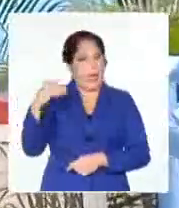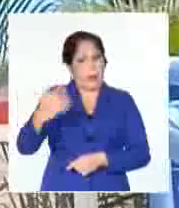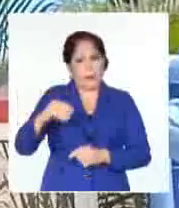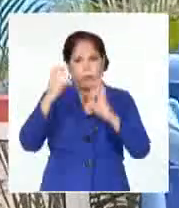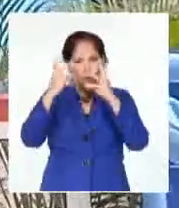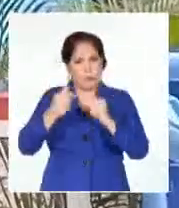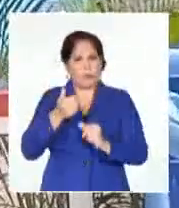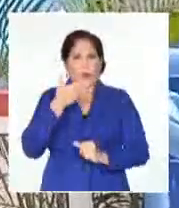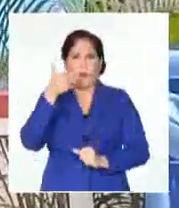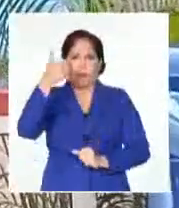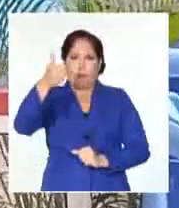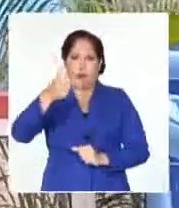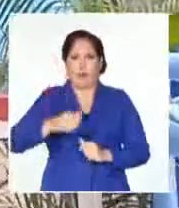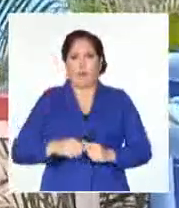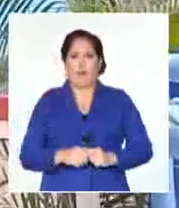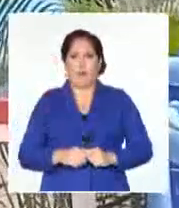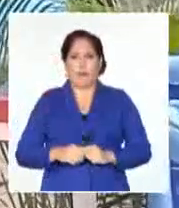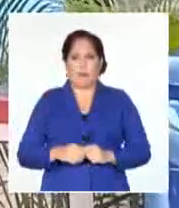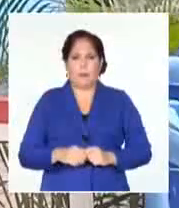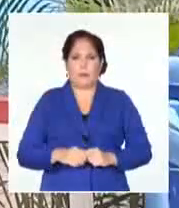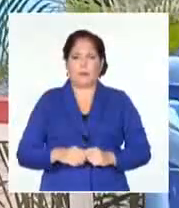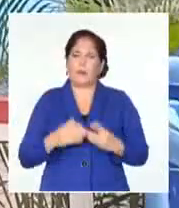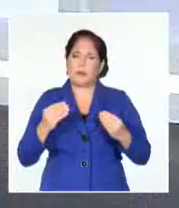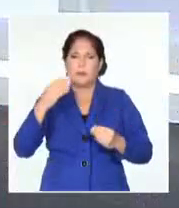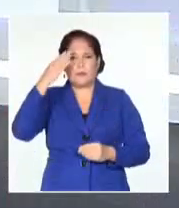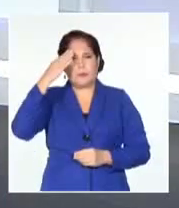resultados en su carrera deportiva. Muchas gracias.